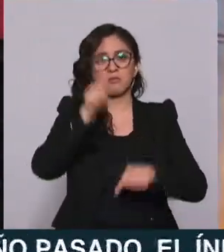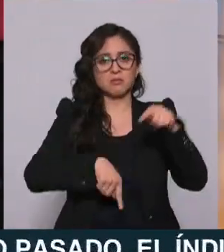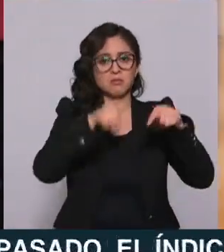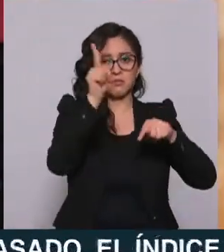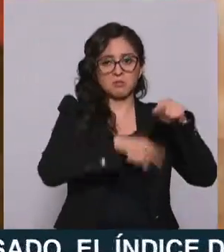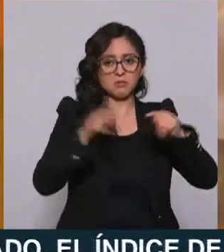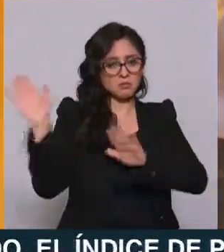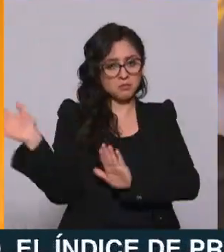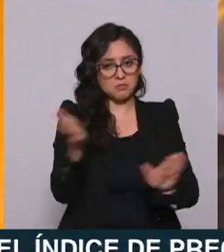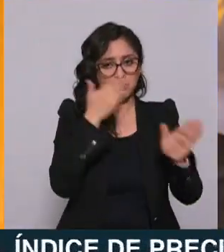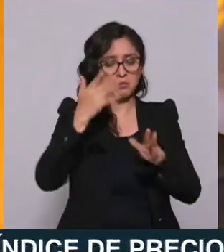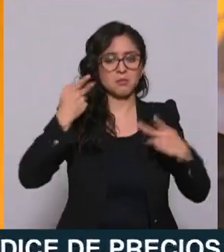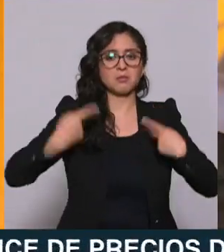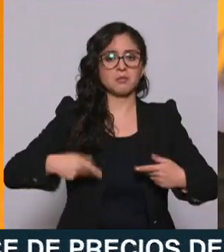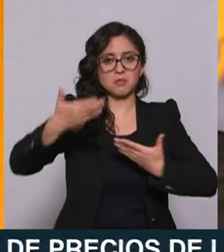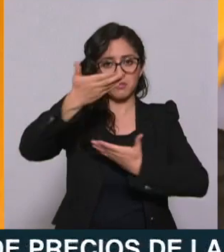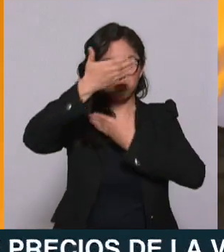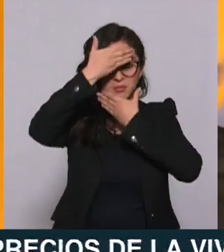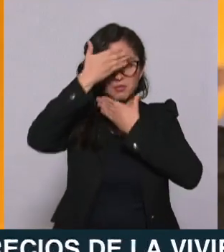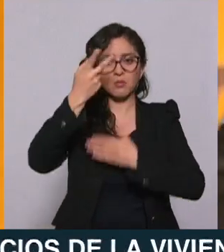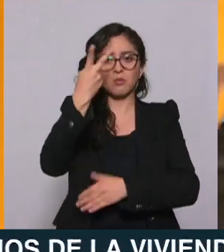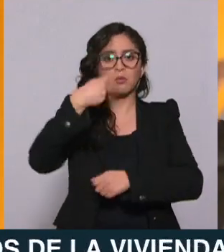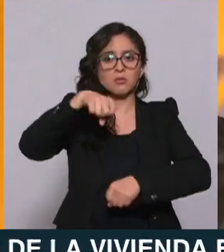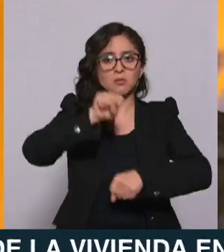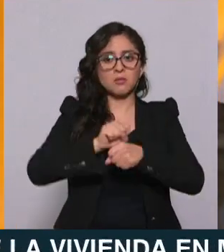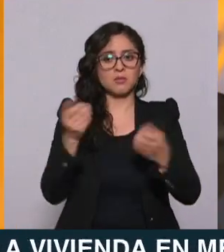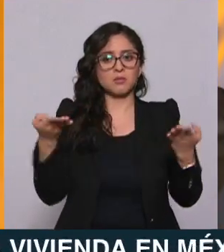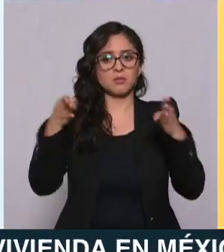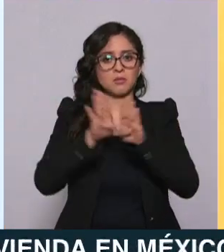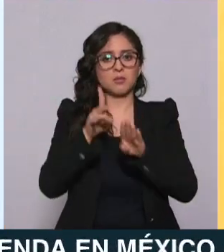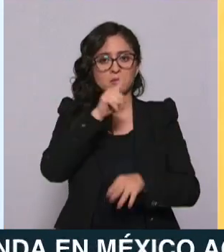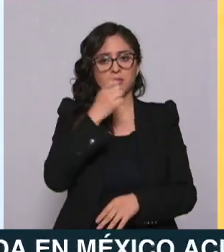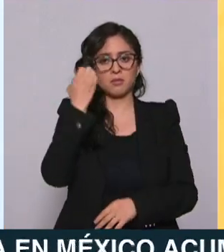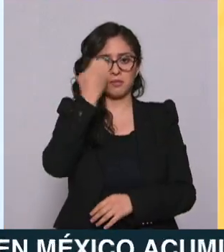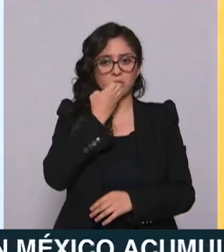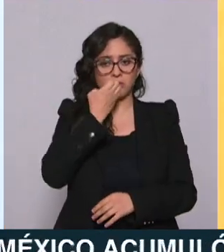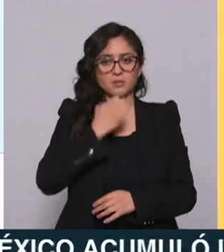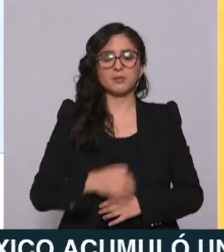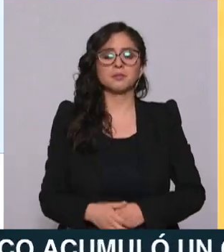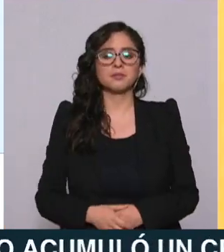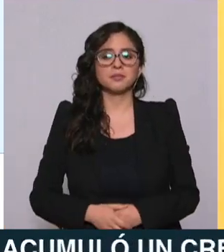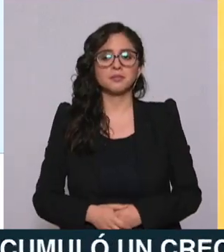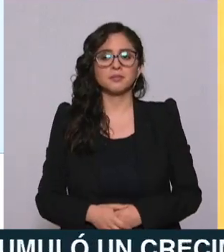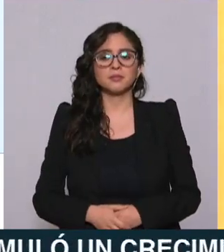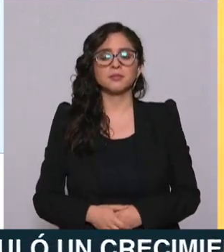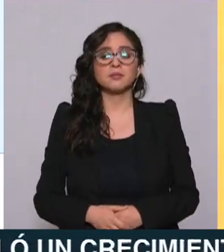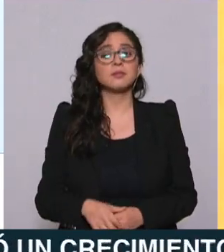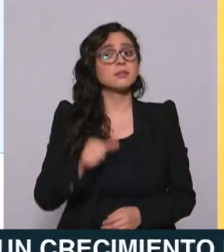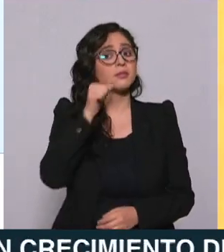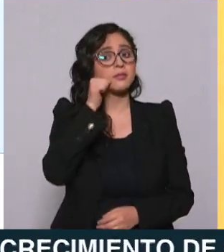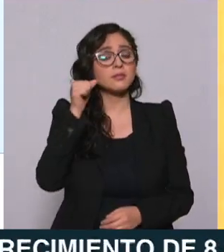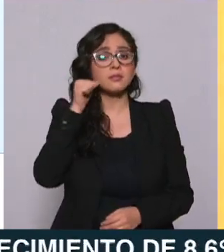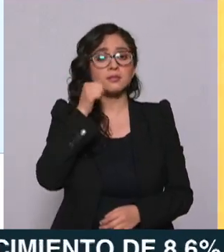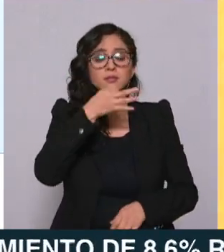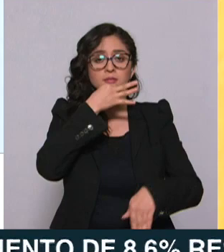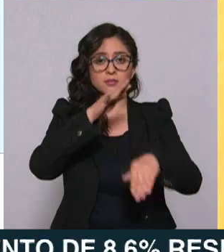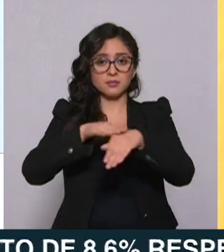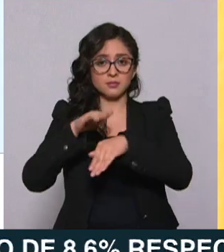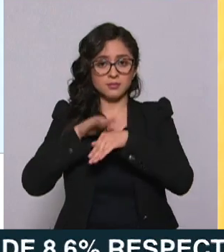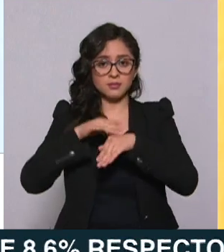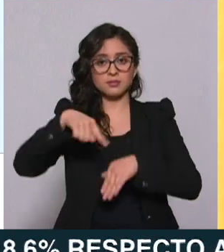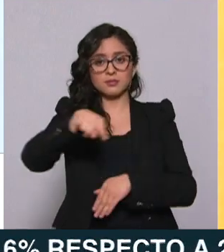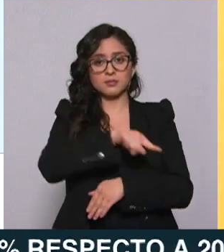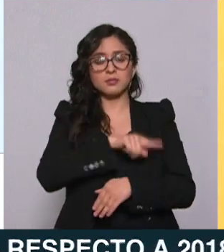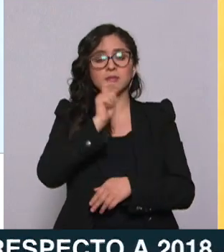a los paristas que desde hace 2 semanas tenían cerrada la prepa. Ayer hubo un comunicado en nuestra página de Prepa 8